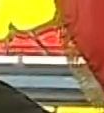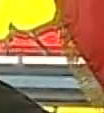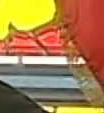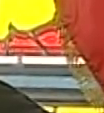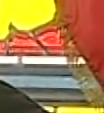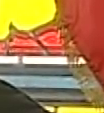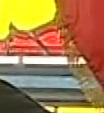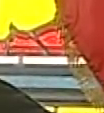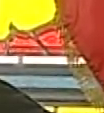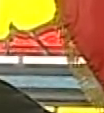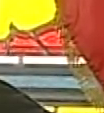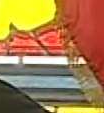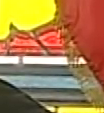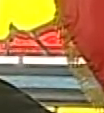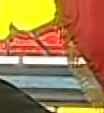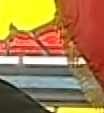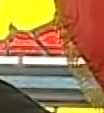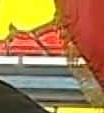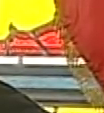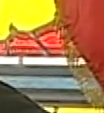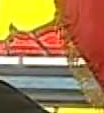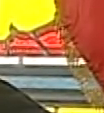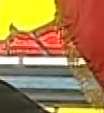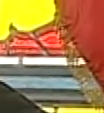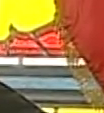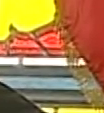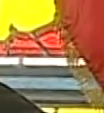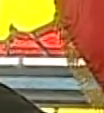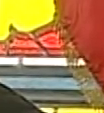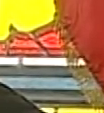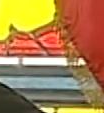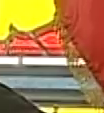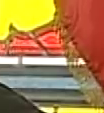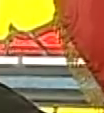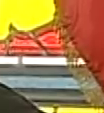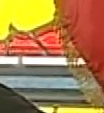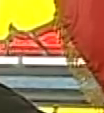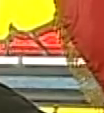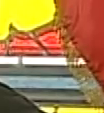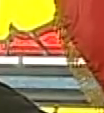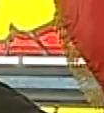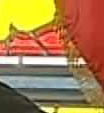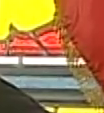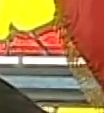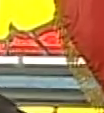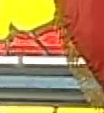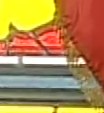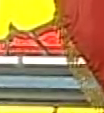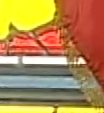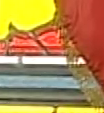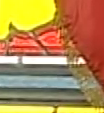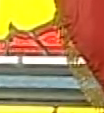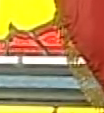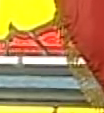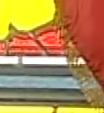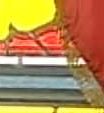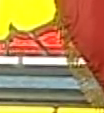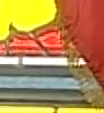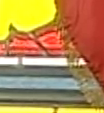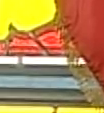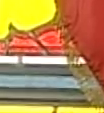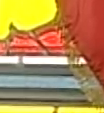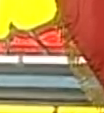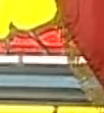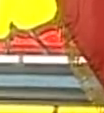de la patria. Finalmente, presidente, hemos hecho una jornada de